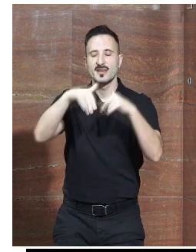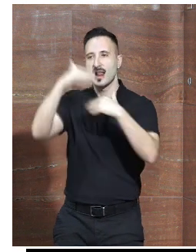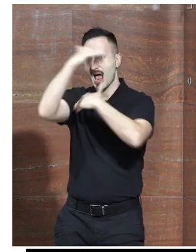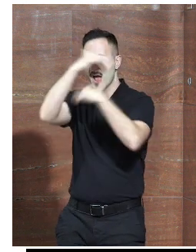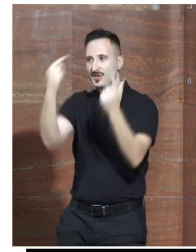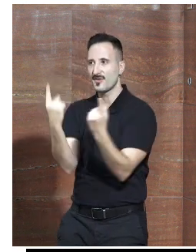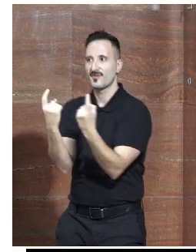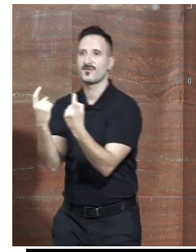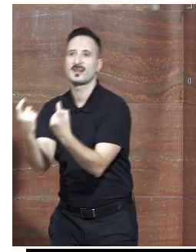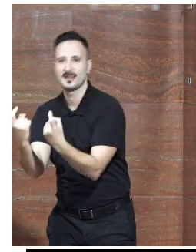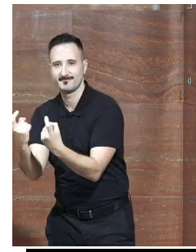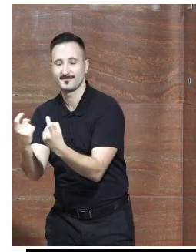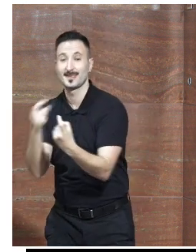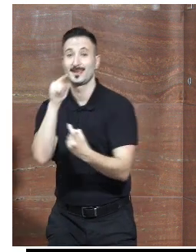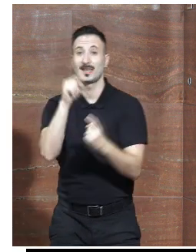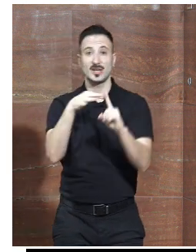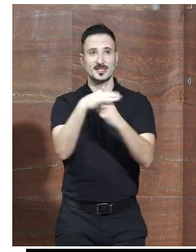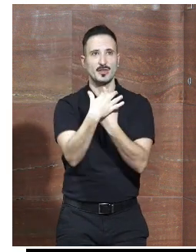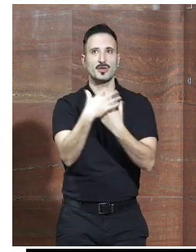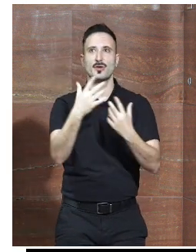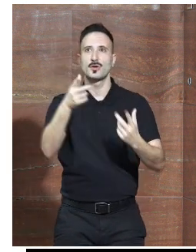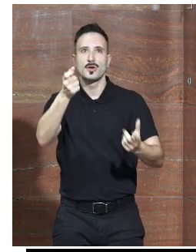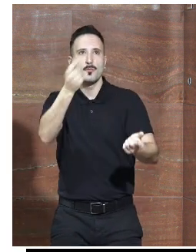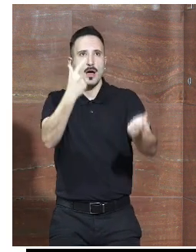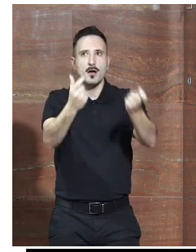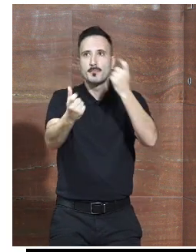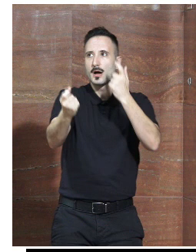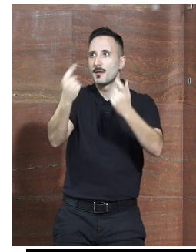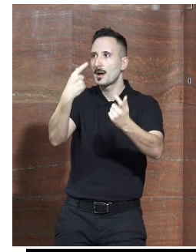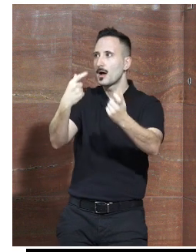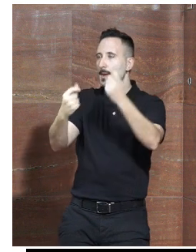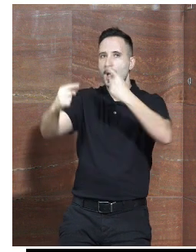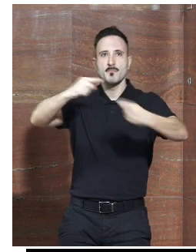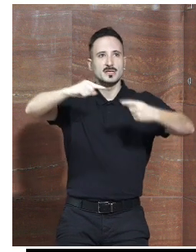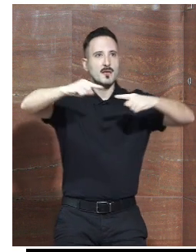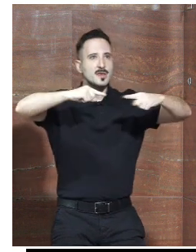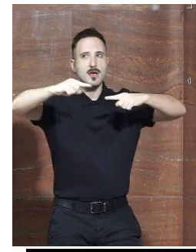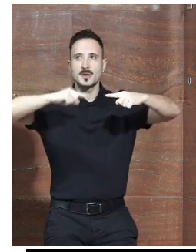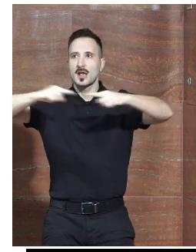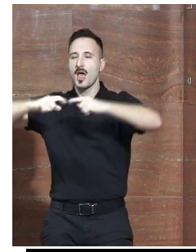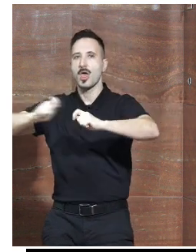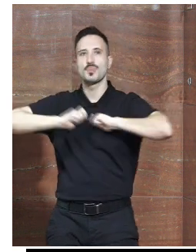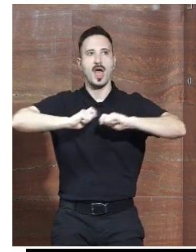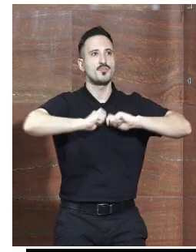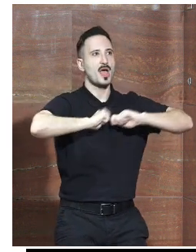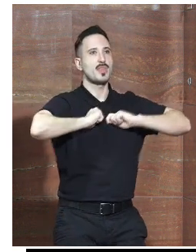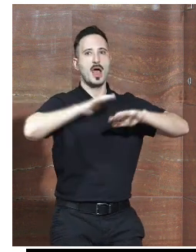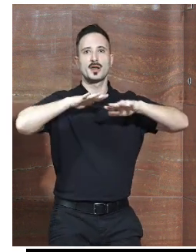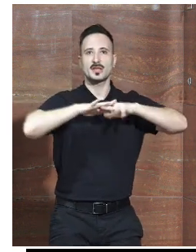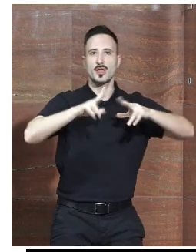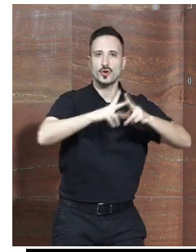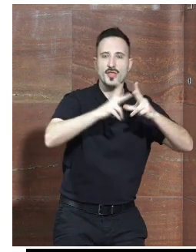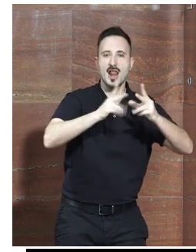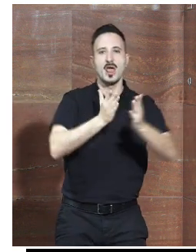pasando actualmente con la cantidad de estímulos, la cantidad de inputs que recibimos, producto tanto de las redes sociales, medios